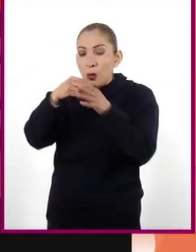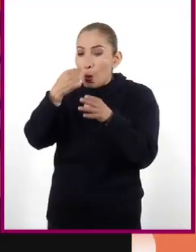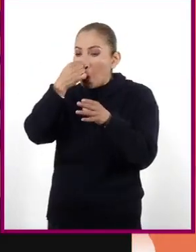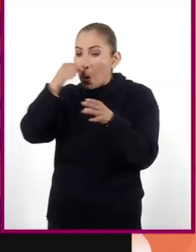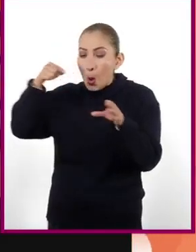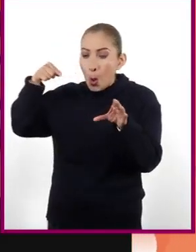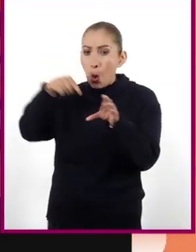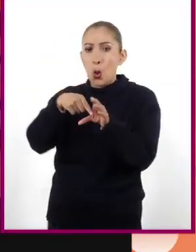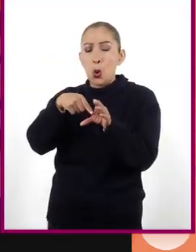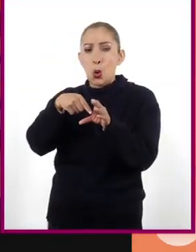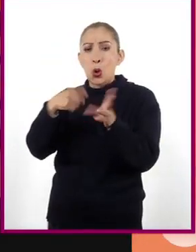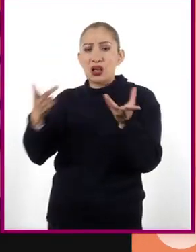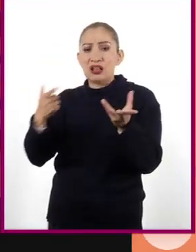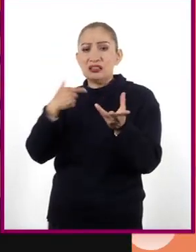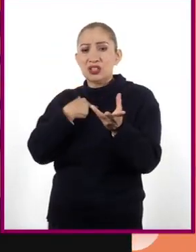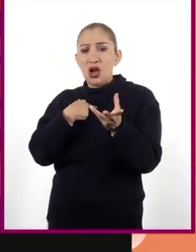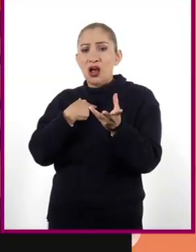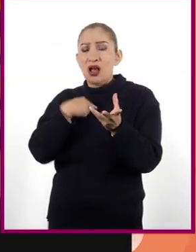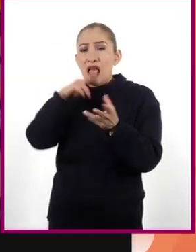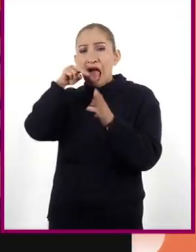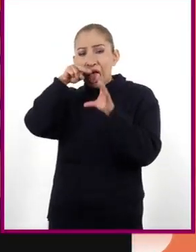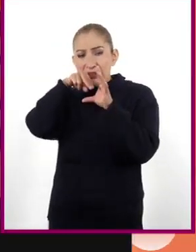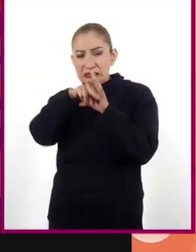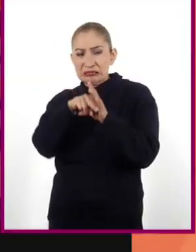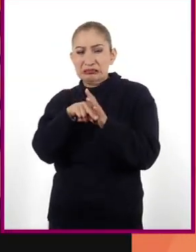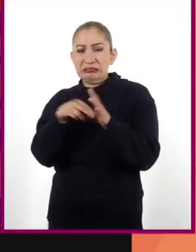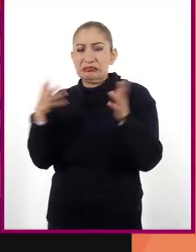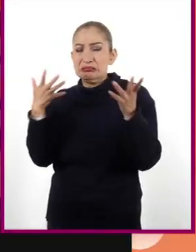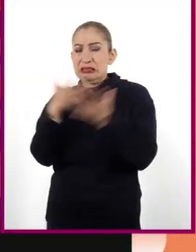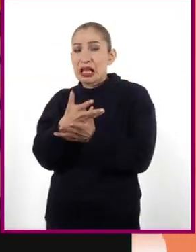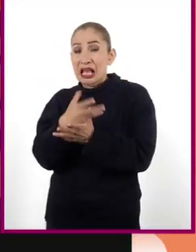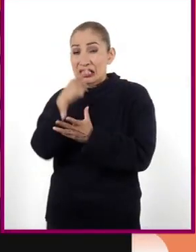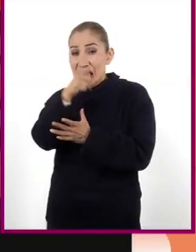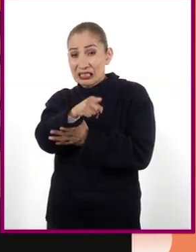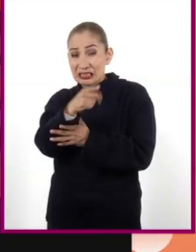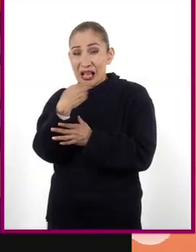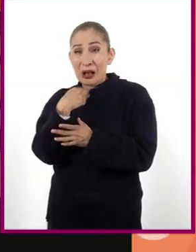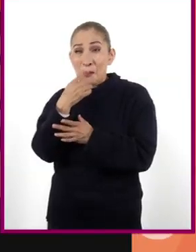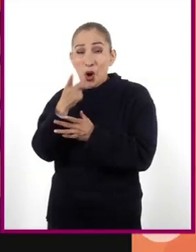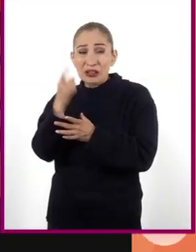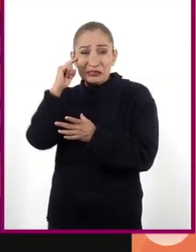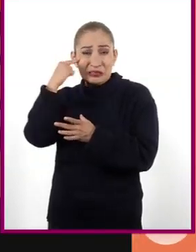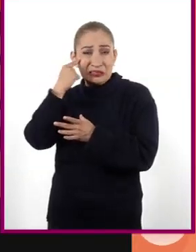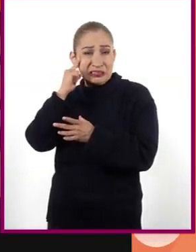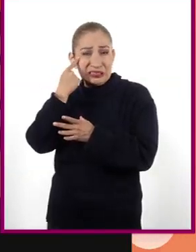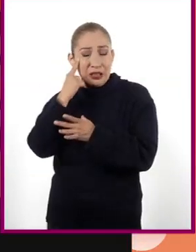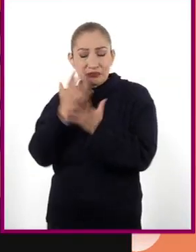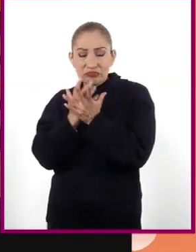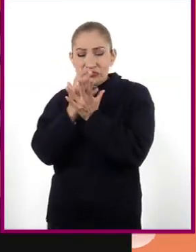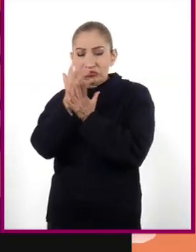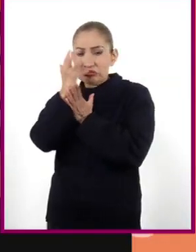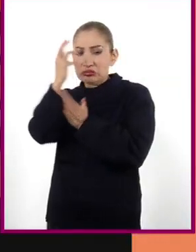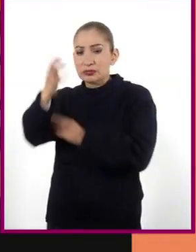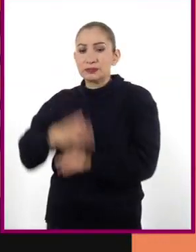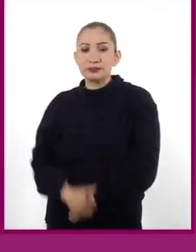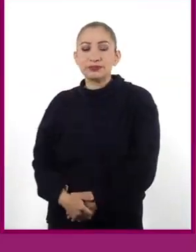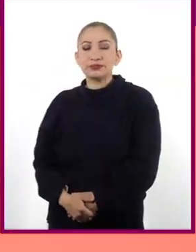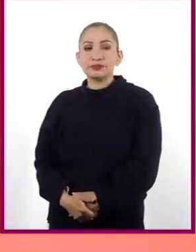nariz, la cual él tenía luenga y afilada, y a aquella sazón con el enojo se había aumentado un